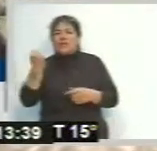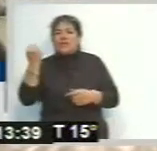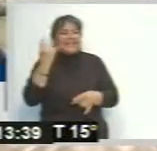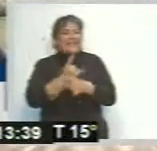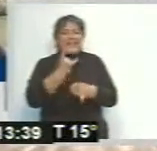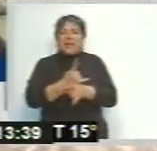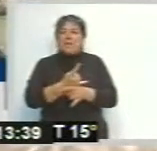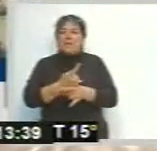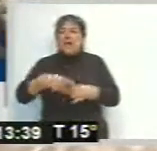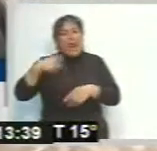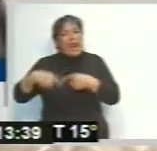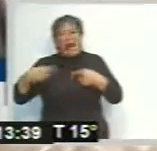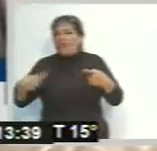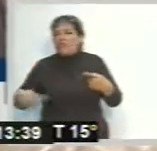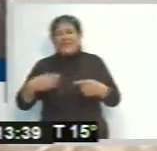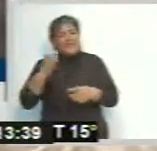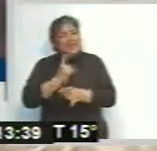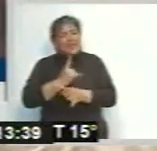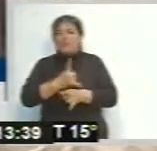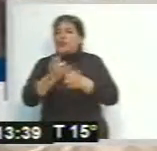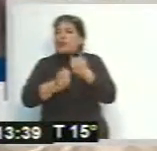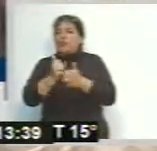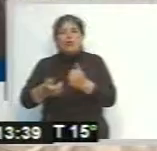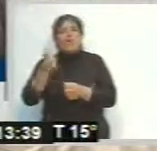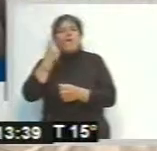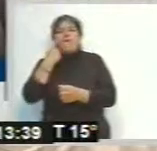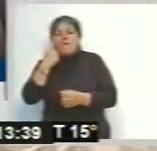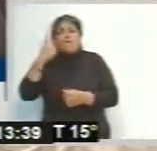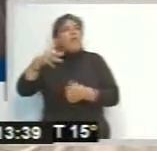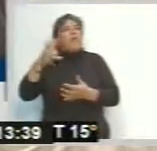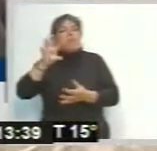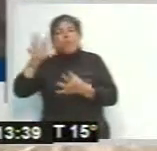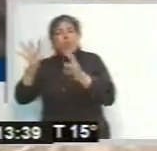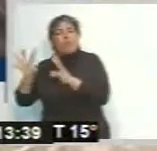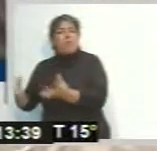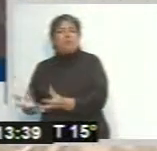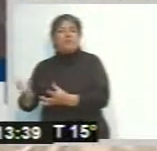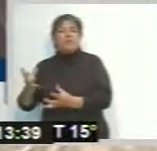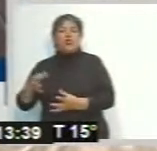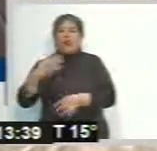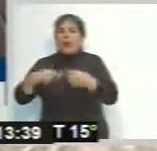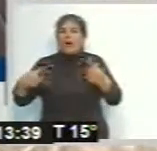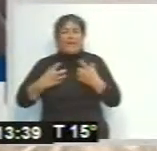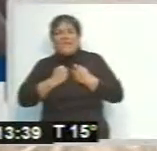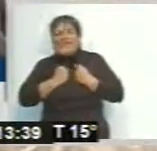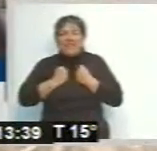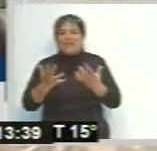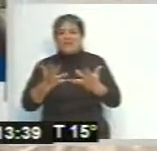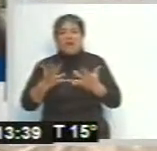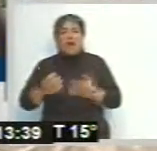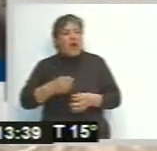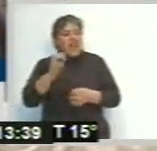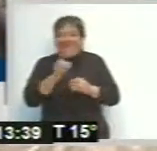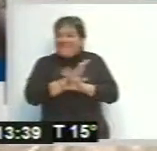siempre lo sabemos por historia lo hemos vivido como pueblo como nación los excesos en ninguna parte del mundo y en ninguna